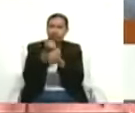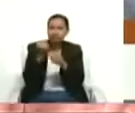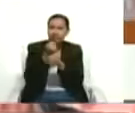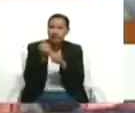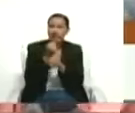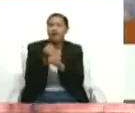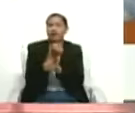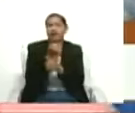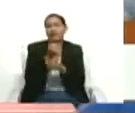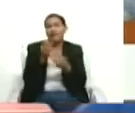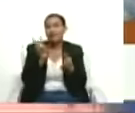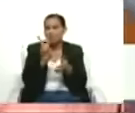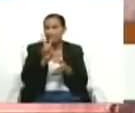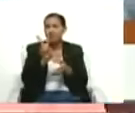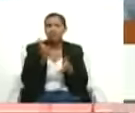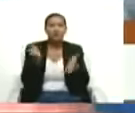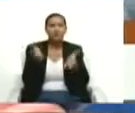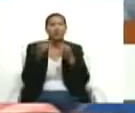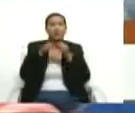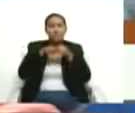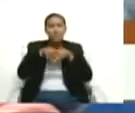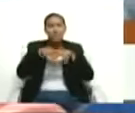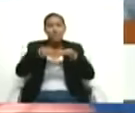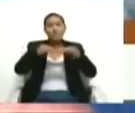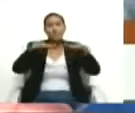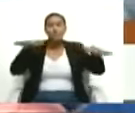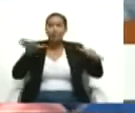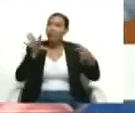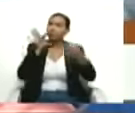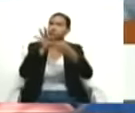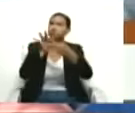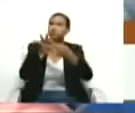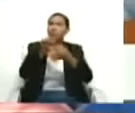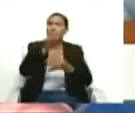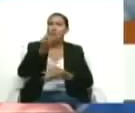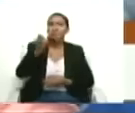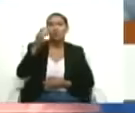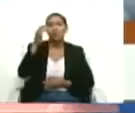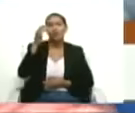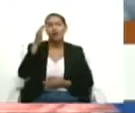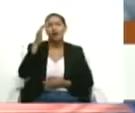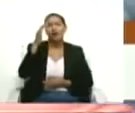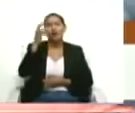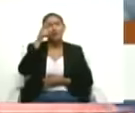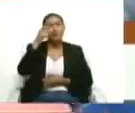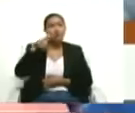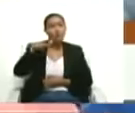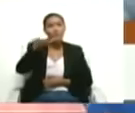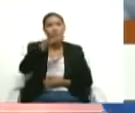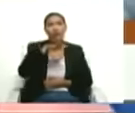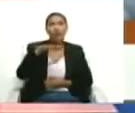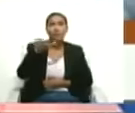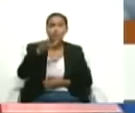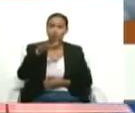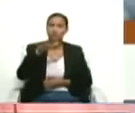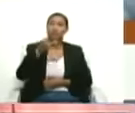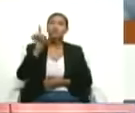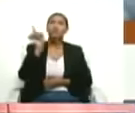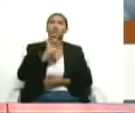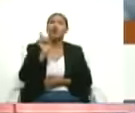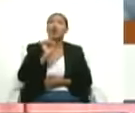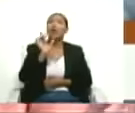para desplegarlas junto al pueblo por la felicidad social. Porque no le han dado tregua, no le